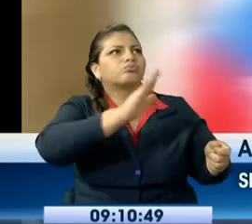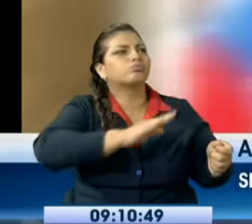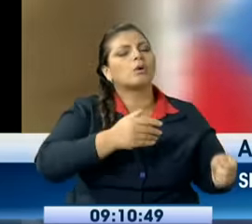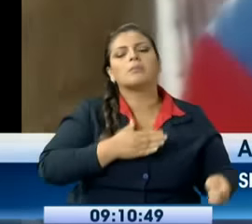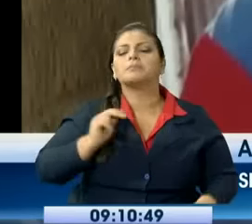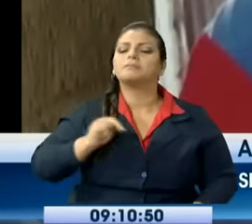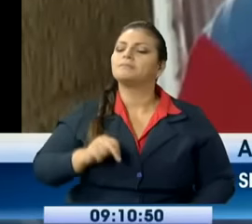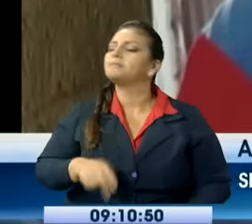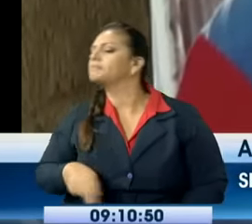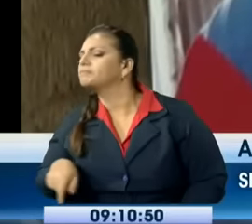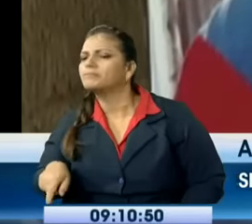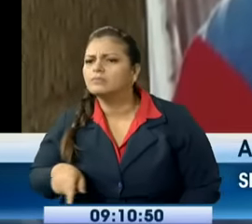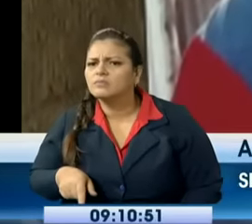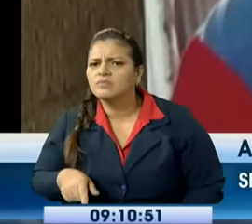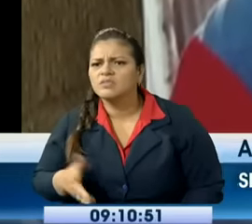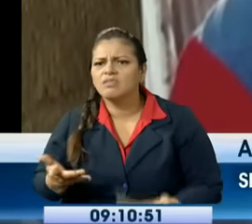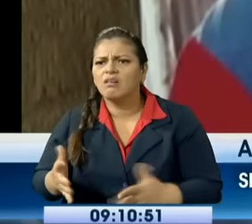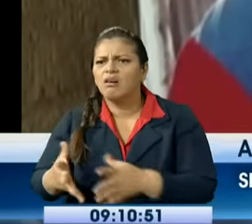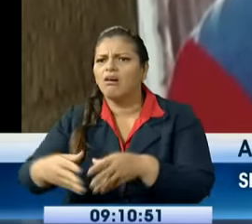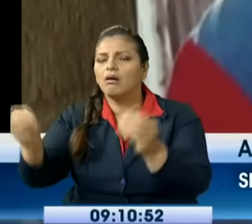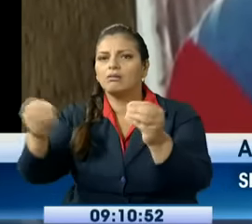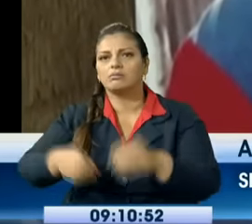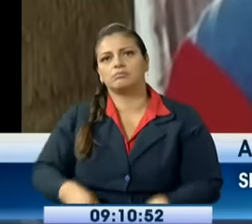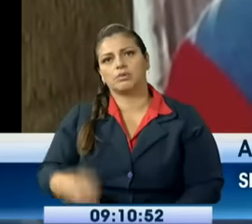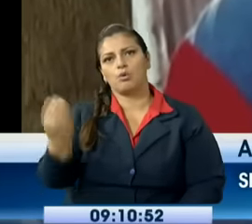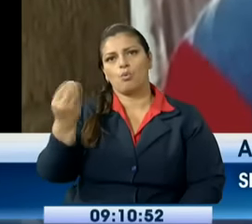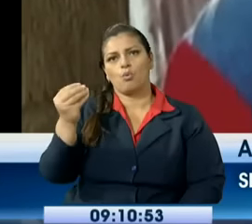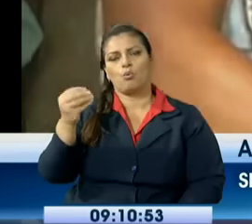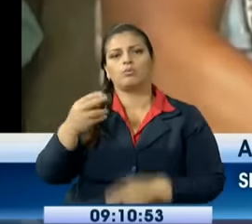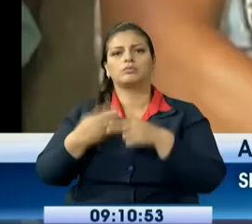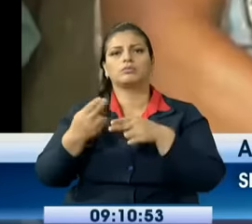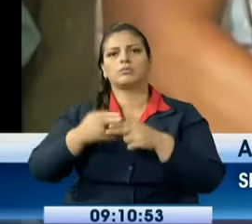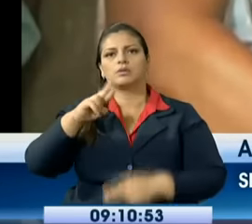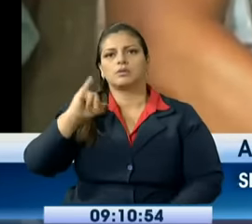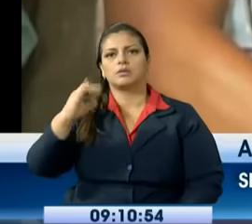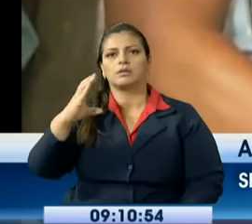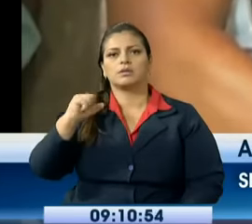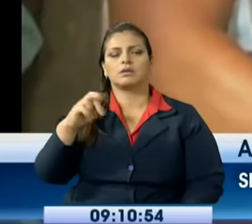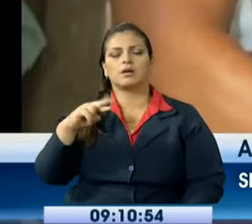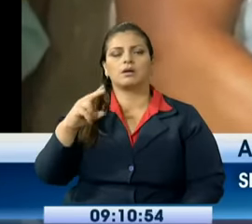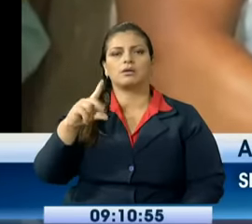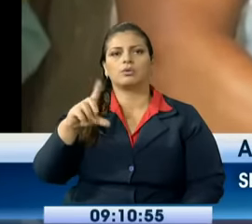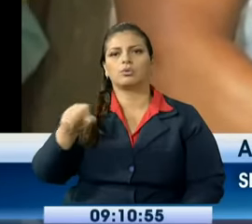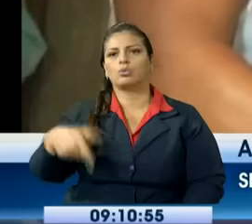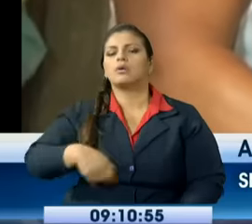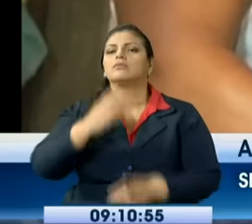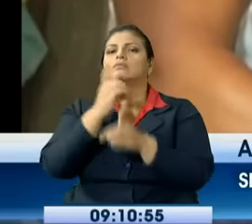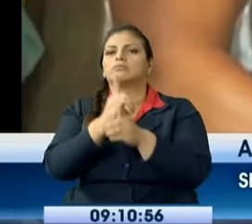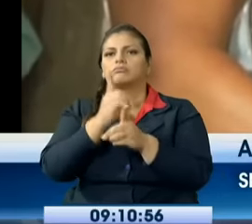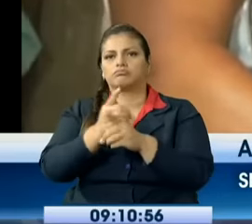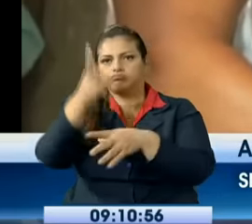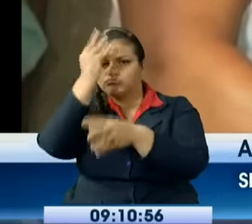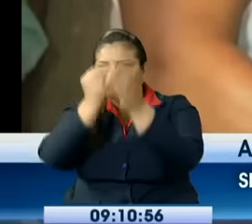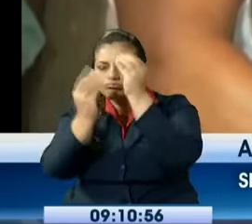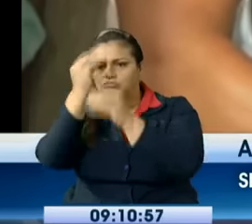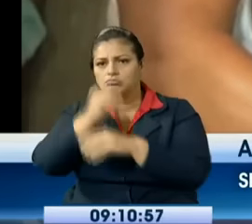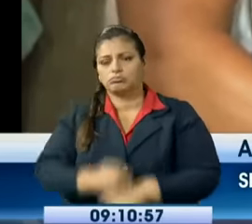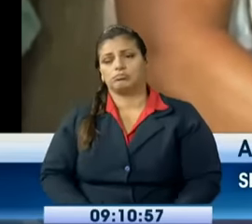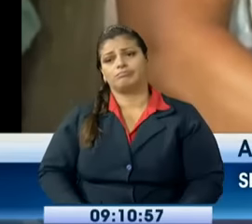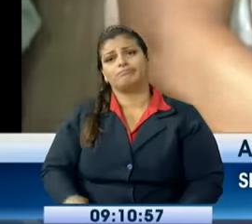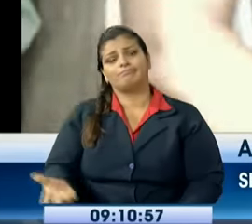encontré. Ricardo Viteri Govea tiene el 70% de discapacidad intelectual y su abuela está desesperada porque él necesita tomar